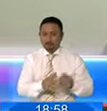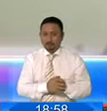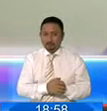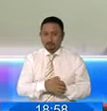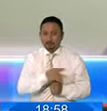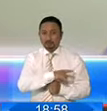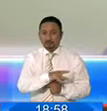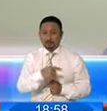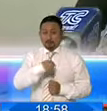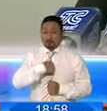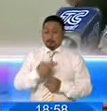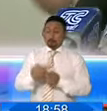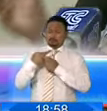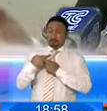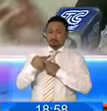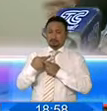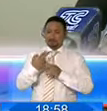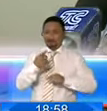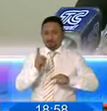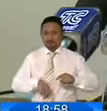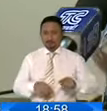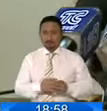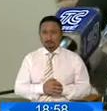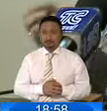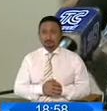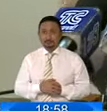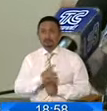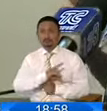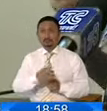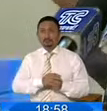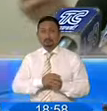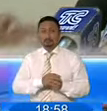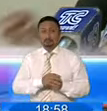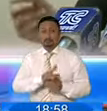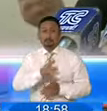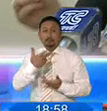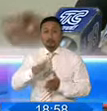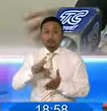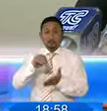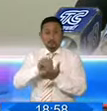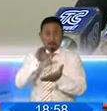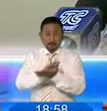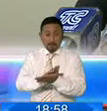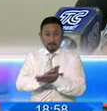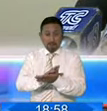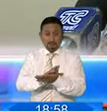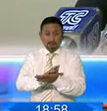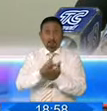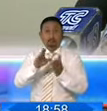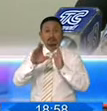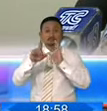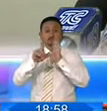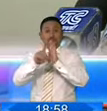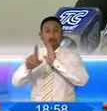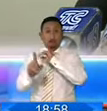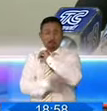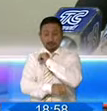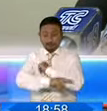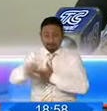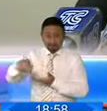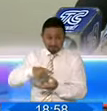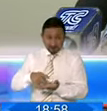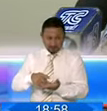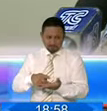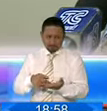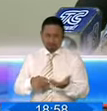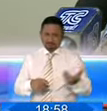asumir funciones que no le corresponden. Querer aplicar la reparación integral que se conceptualiza en el Código Integral Penal, yo creo que es